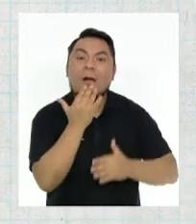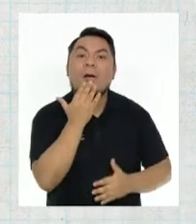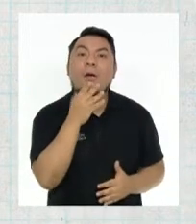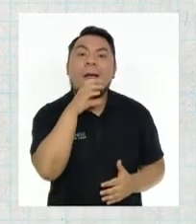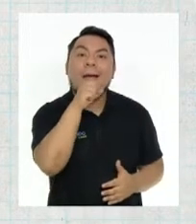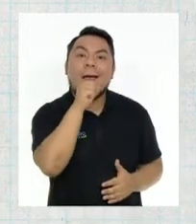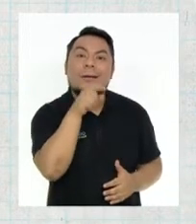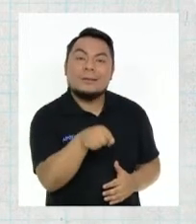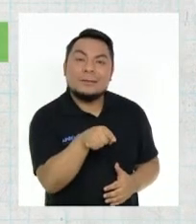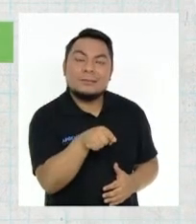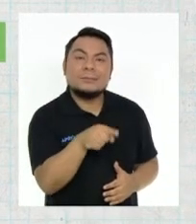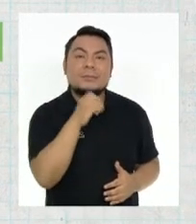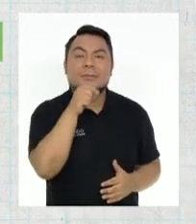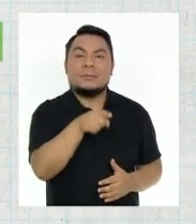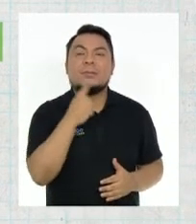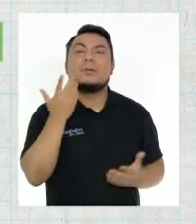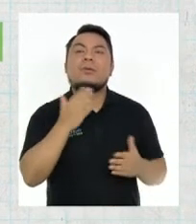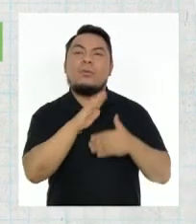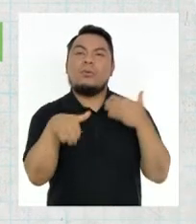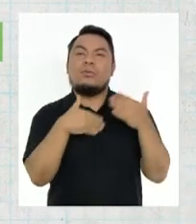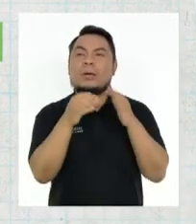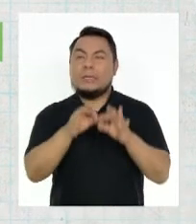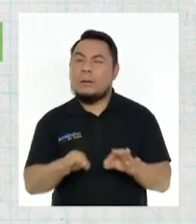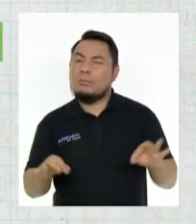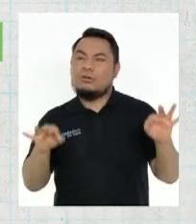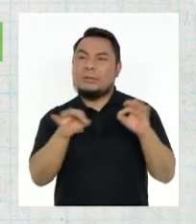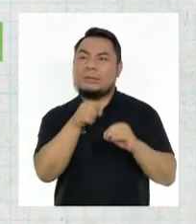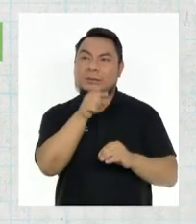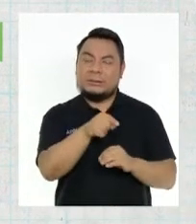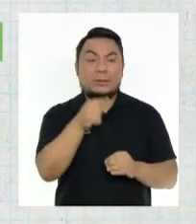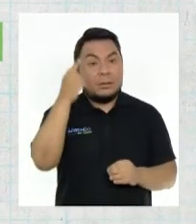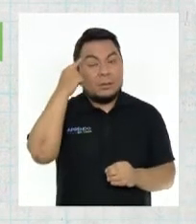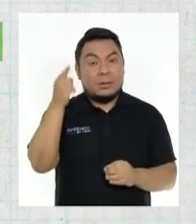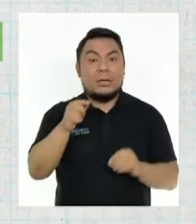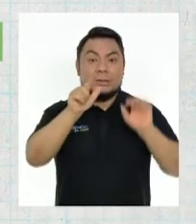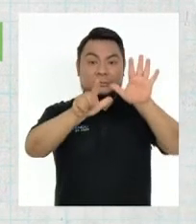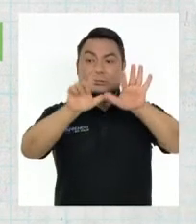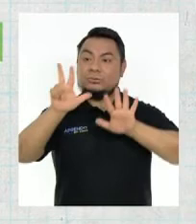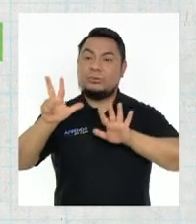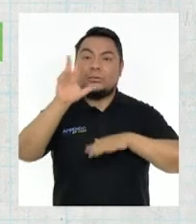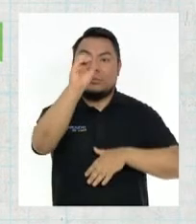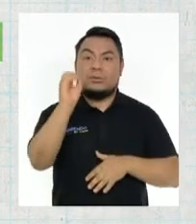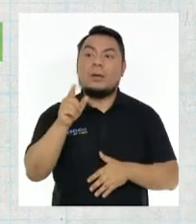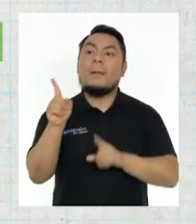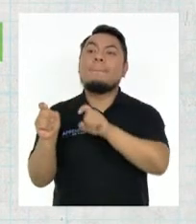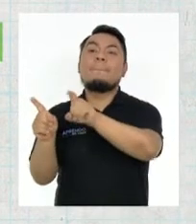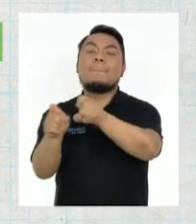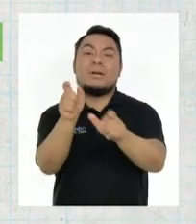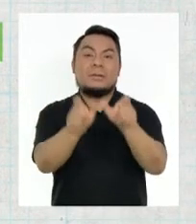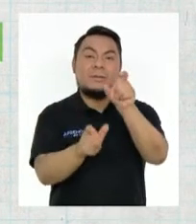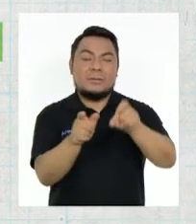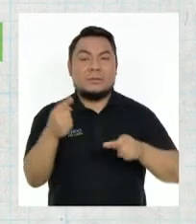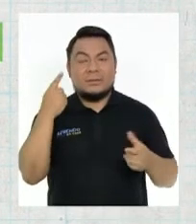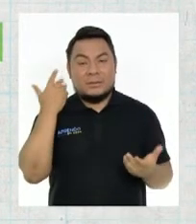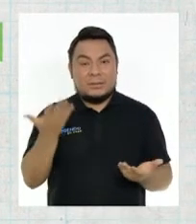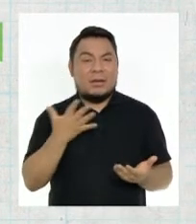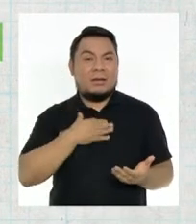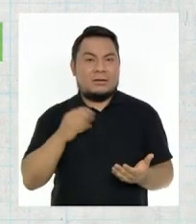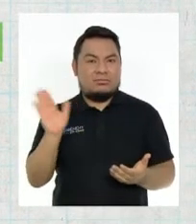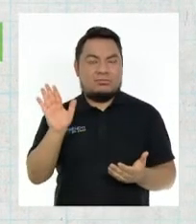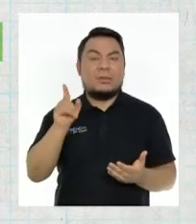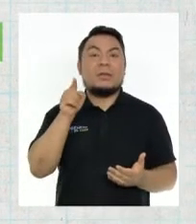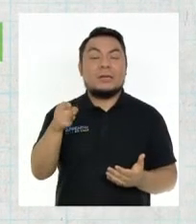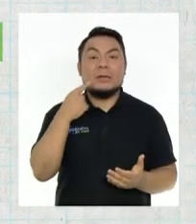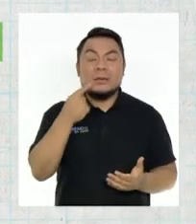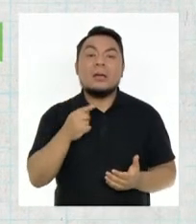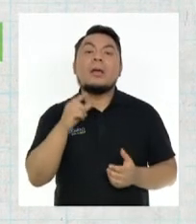anaranjado, correspondiente a un nivel de mucha importancia, vemos que para el 78% de los encuestados, sin tomar en cuenta la edad, la